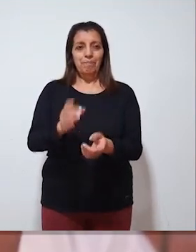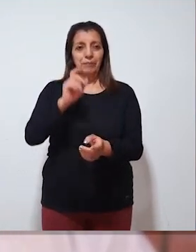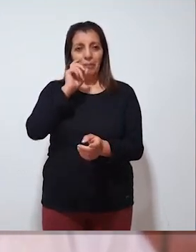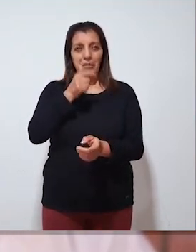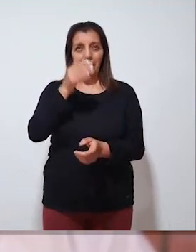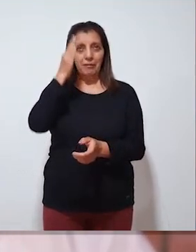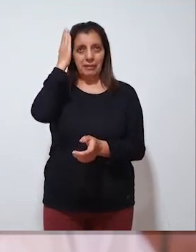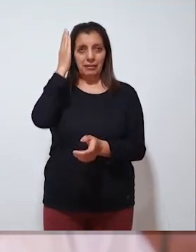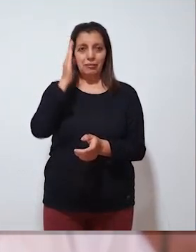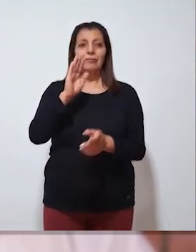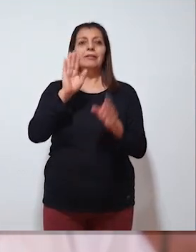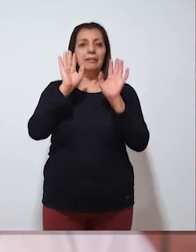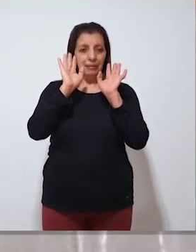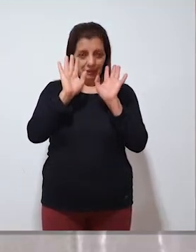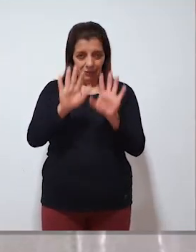Señor.